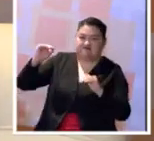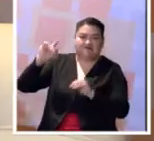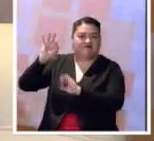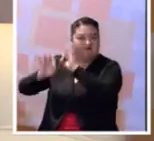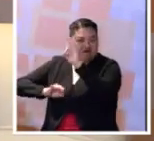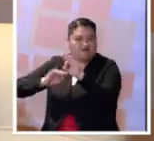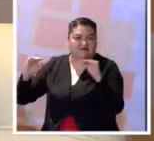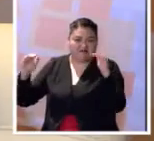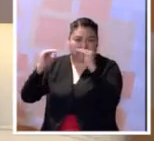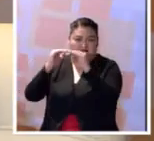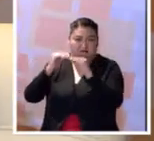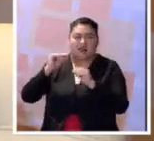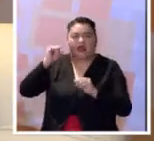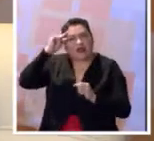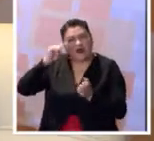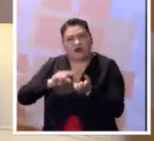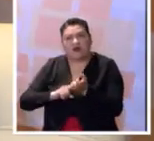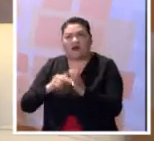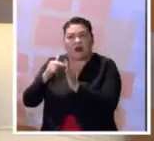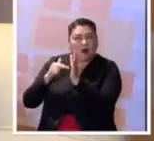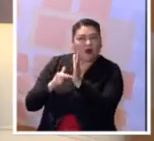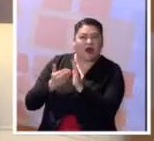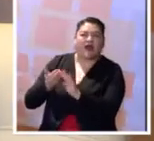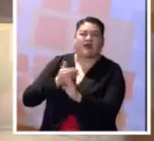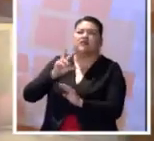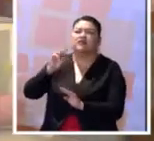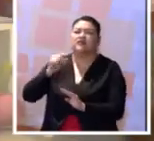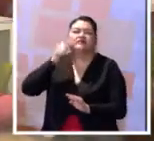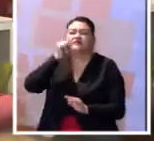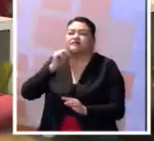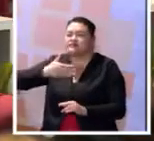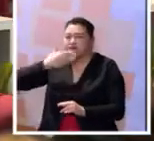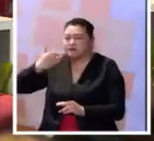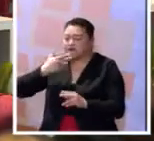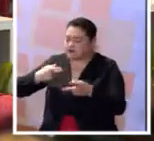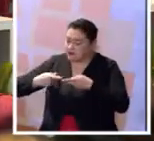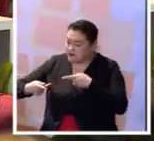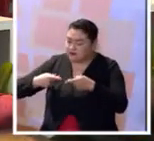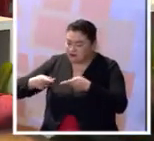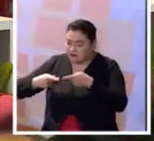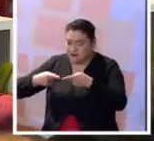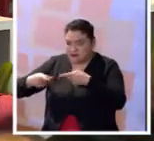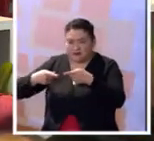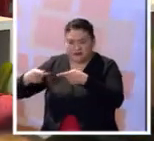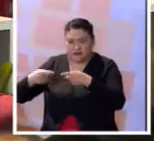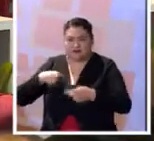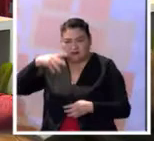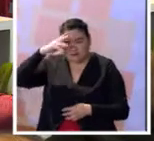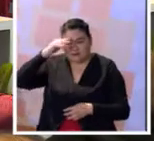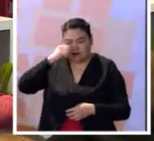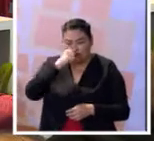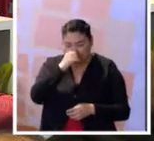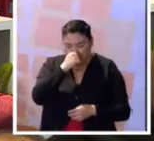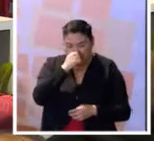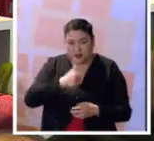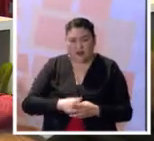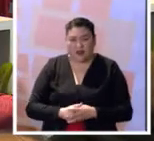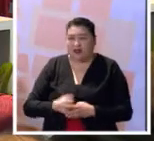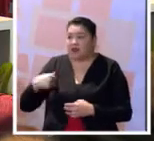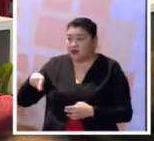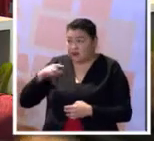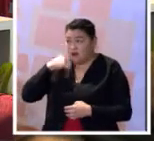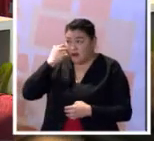que es parte de una cultura continua. Gracias. ¿Alguien desea agregar algo sobre esta